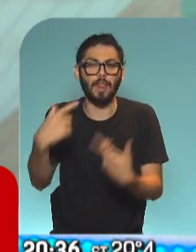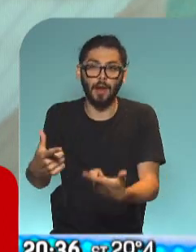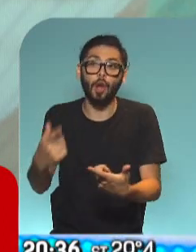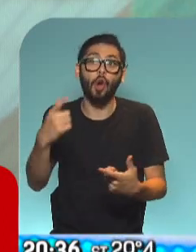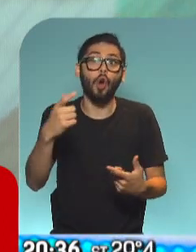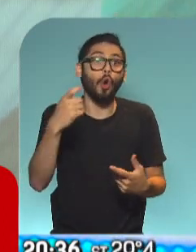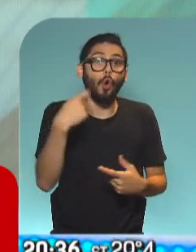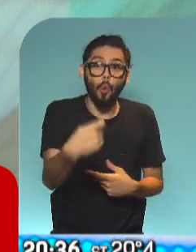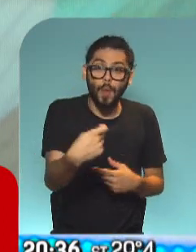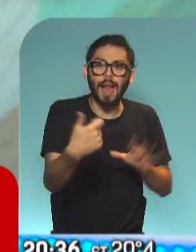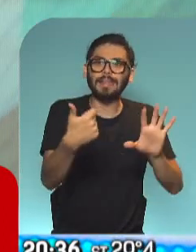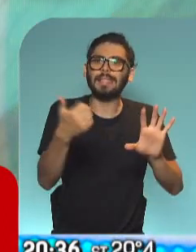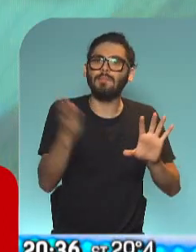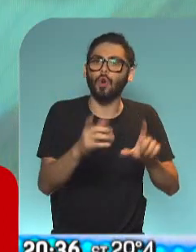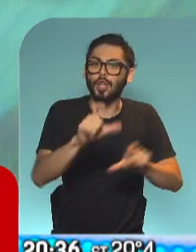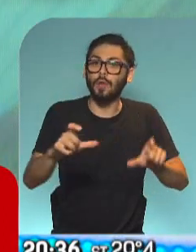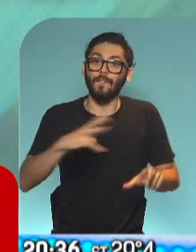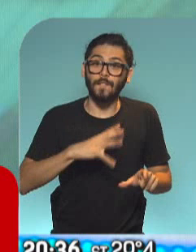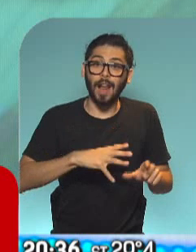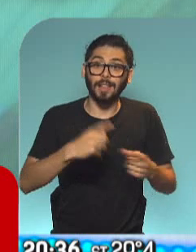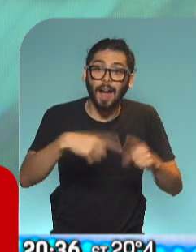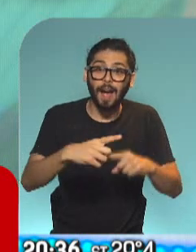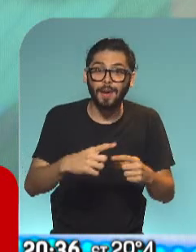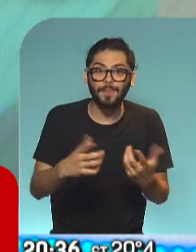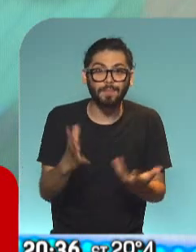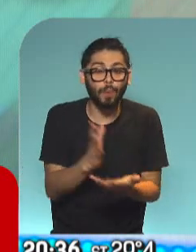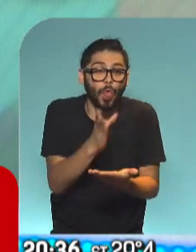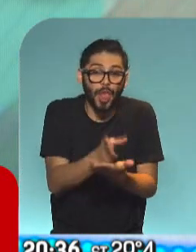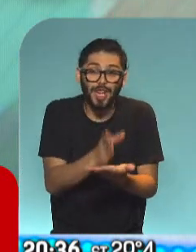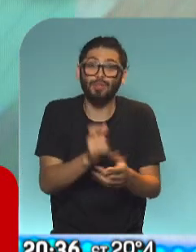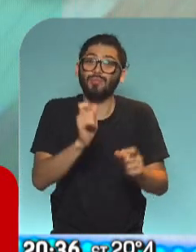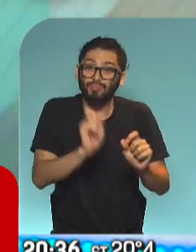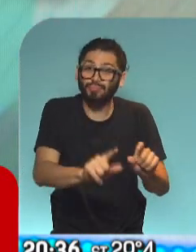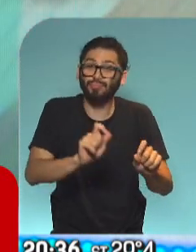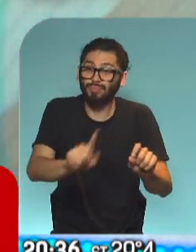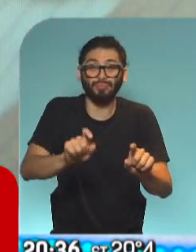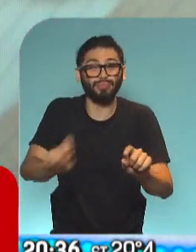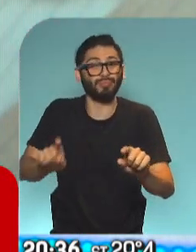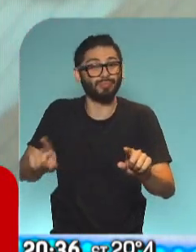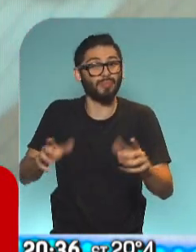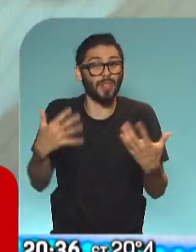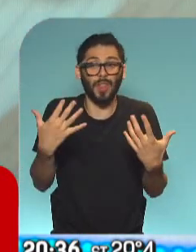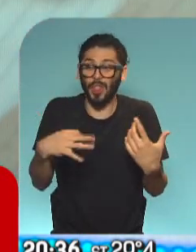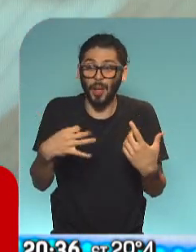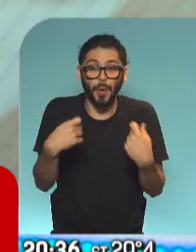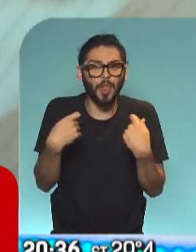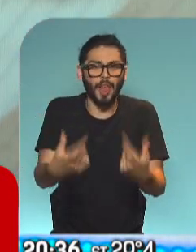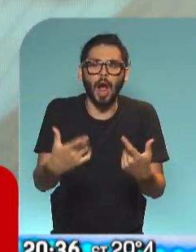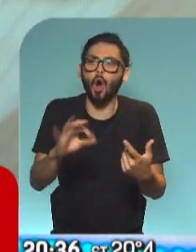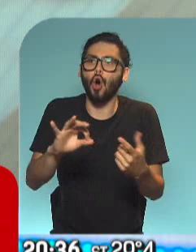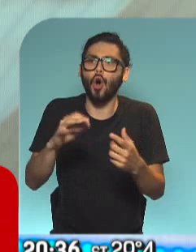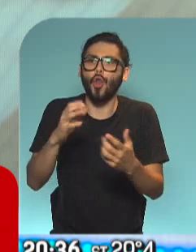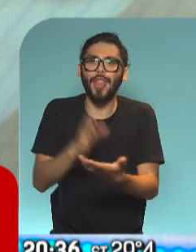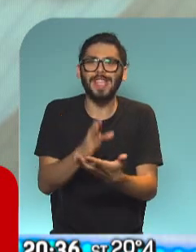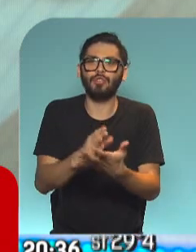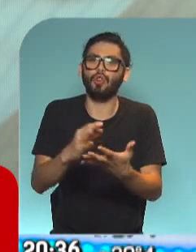6%. Esta situación de pensar que los derechos les sean propios a cada uno de los ciudadanos y ciudadanas argentinas, con profundización, con